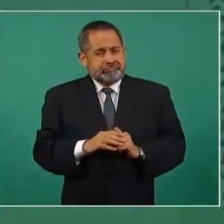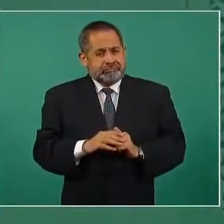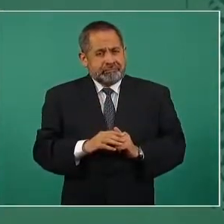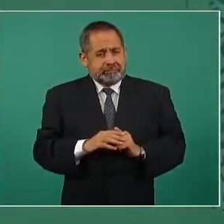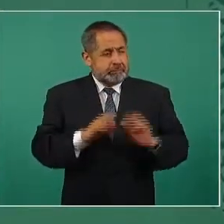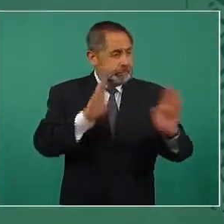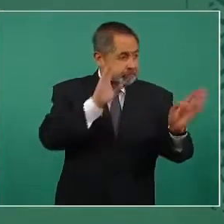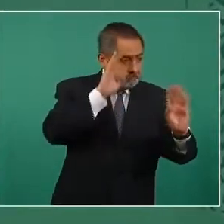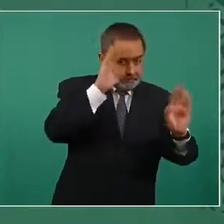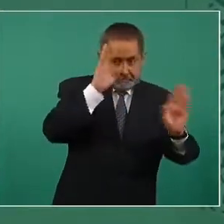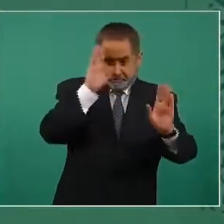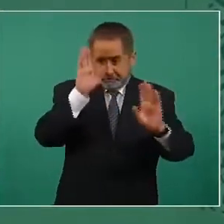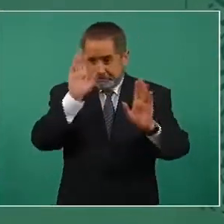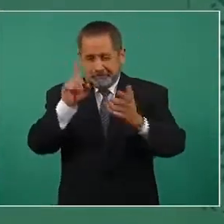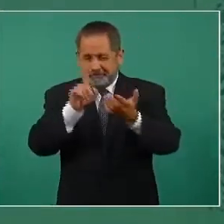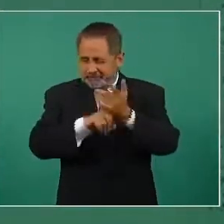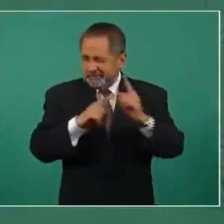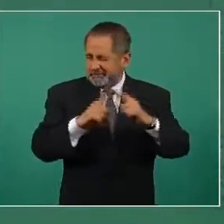saludaban